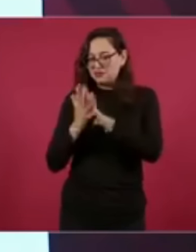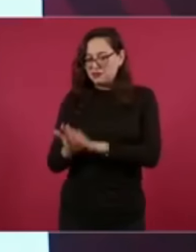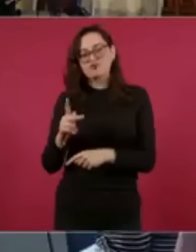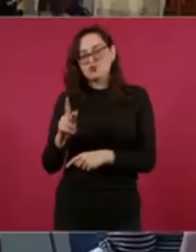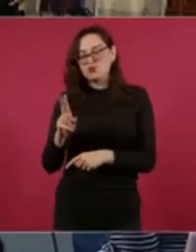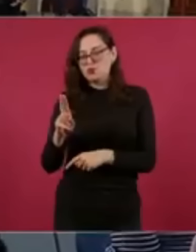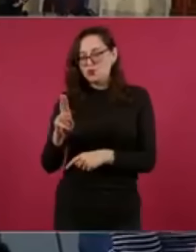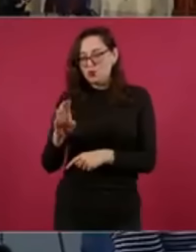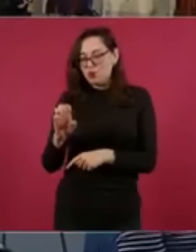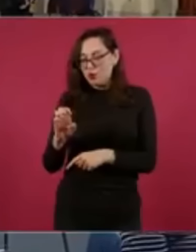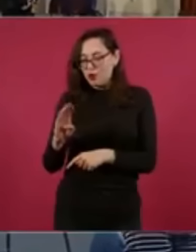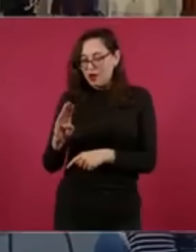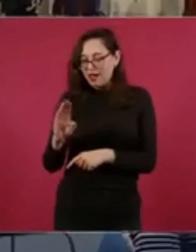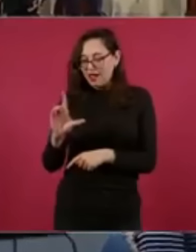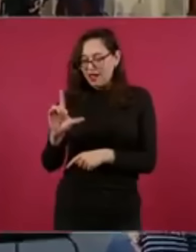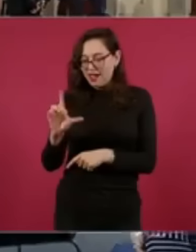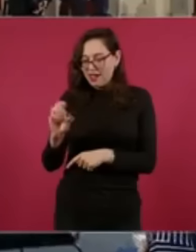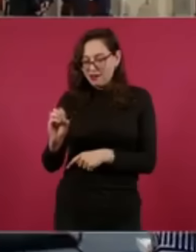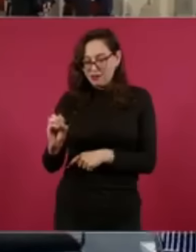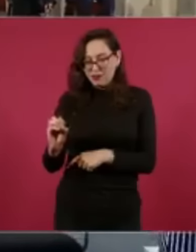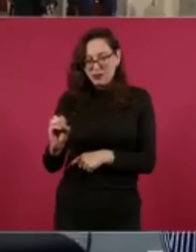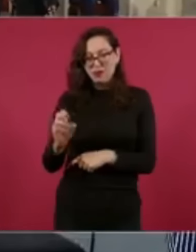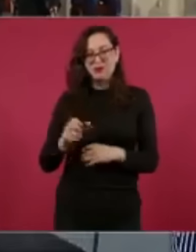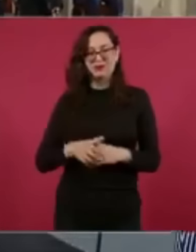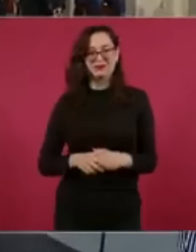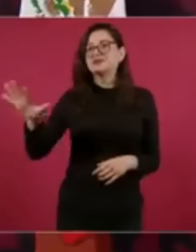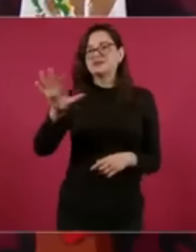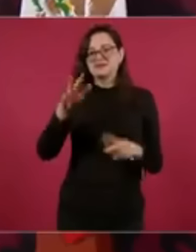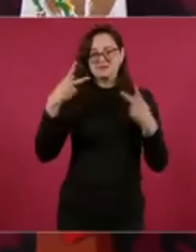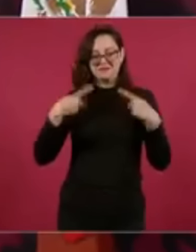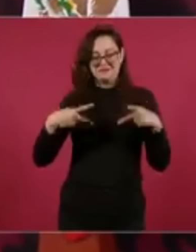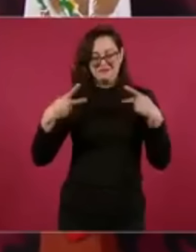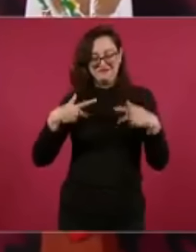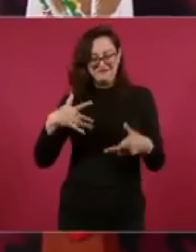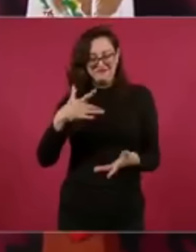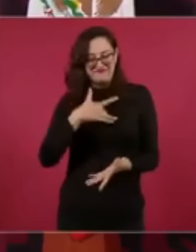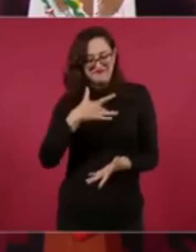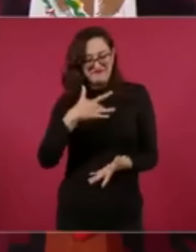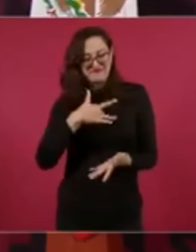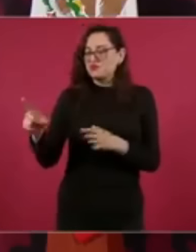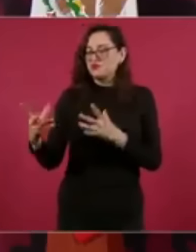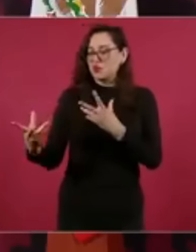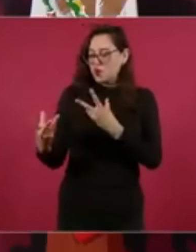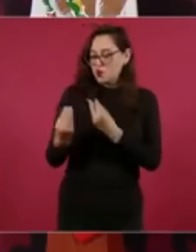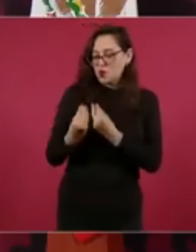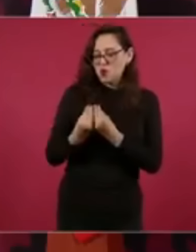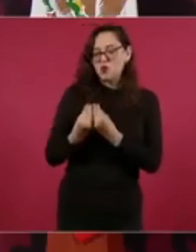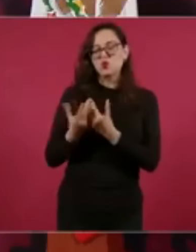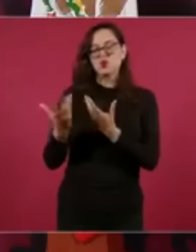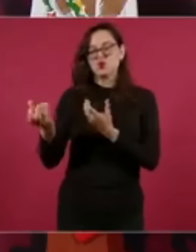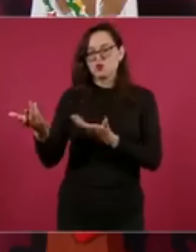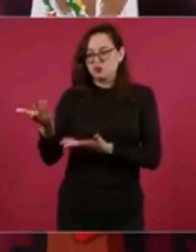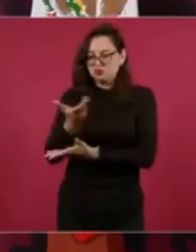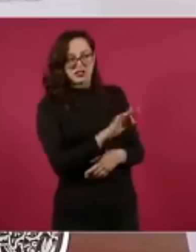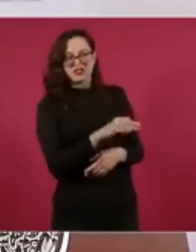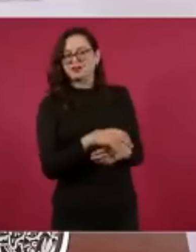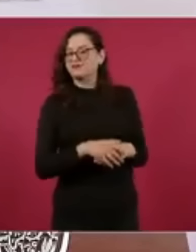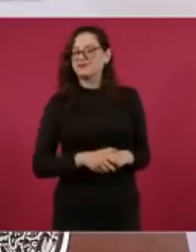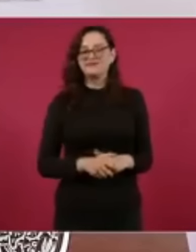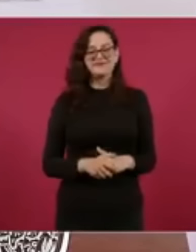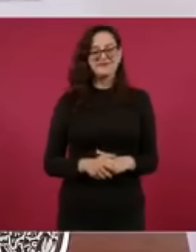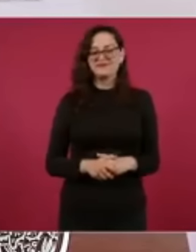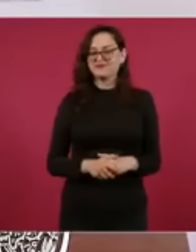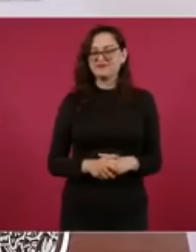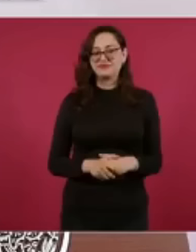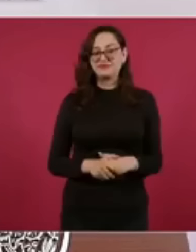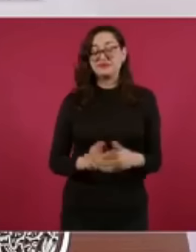pueblo. El pueblo es agradecido. El pueblo sabe corresponder. El pueblo no traiciona. Entonces,